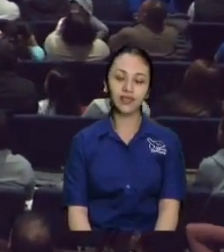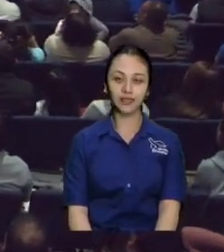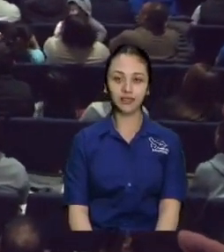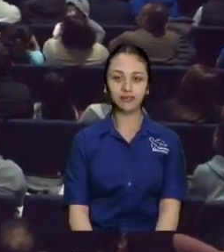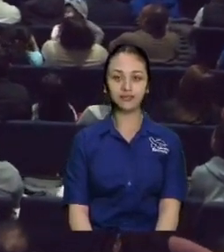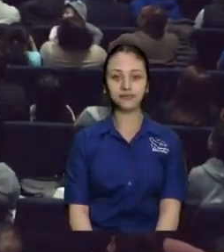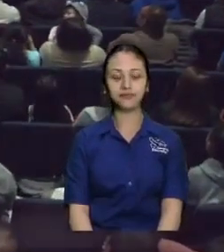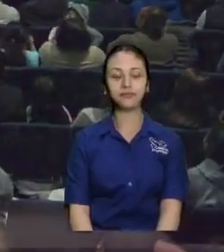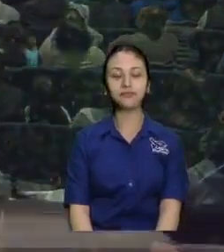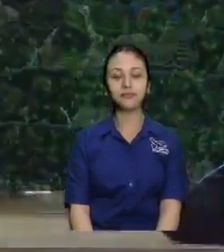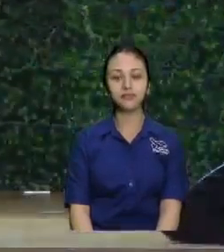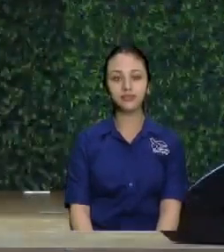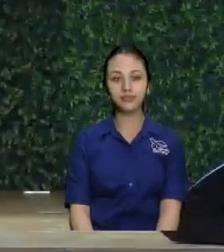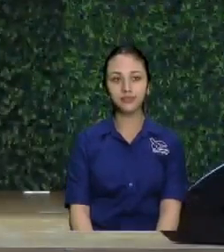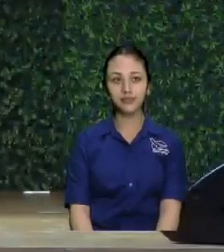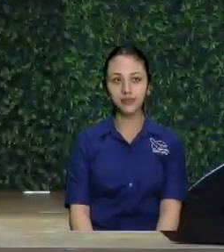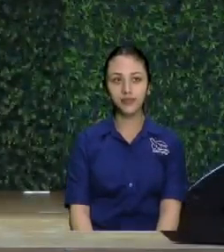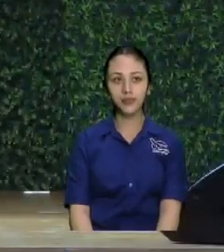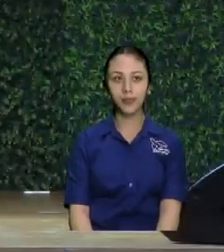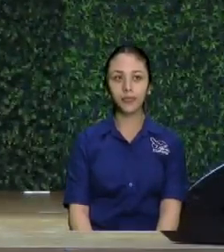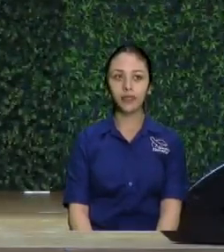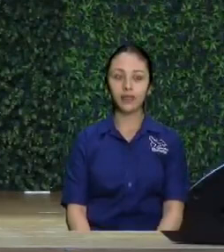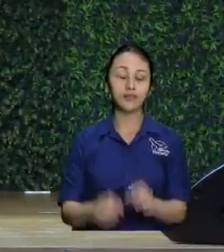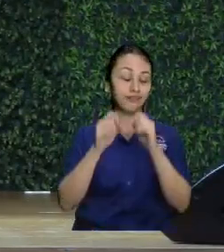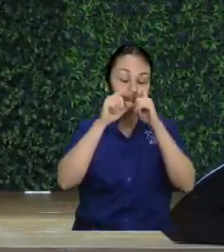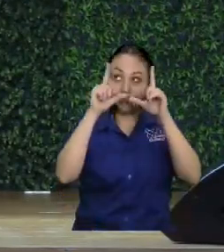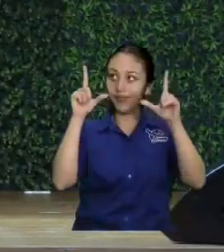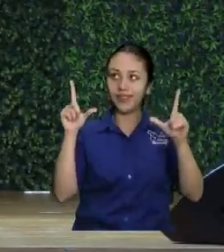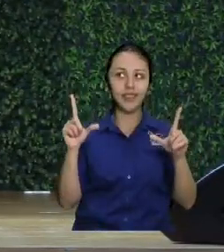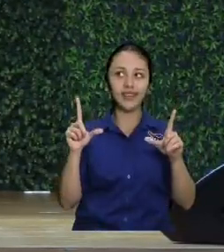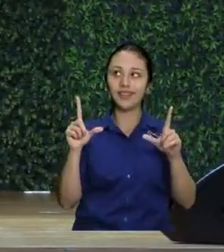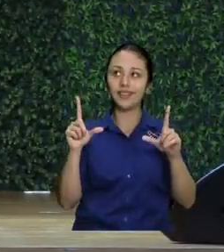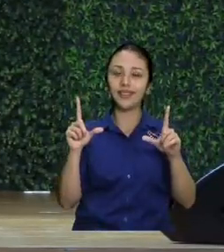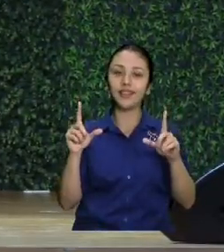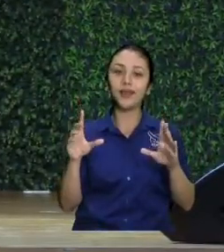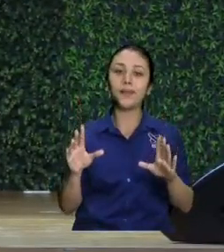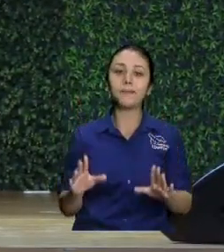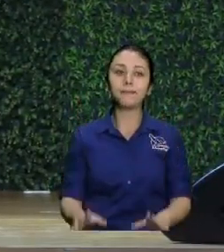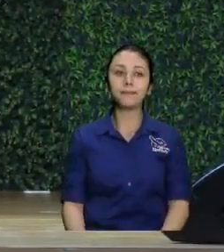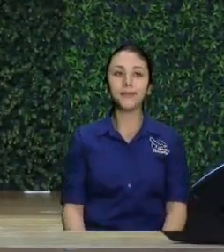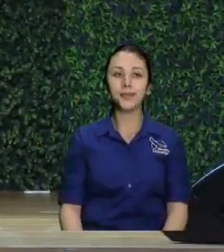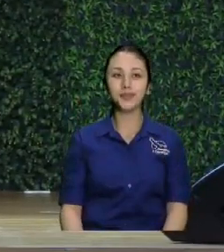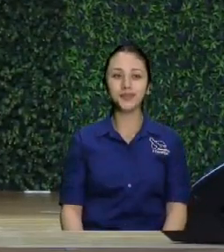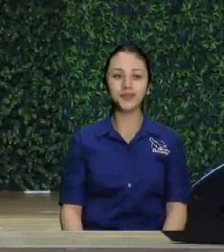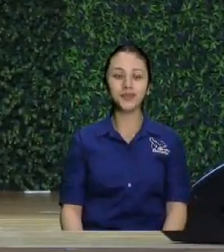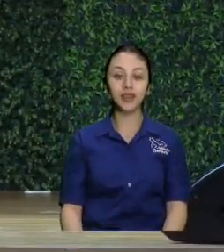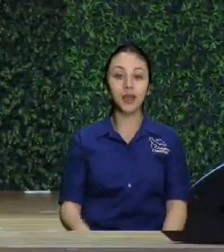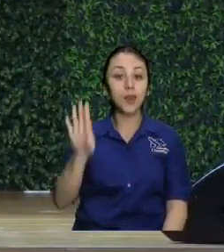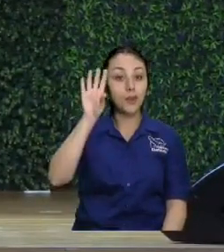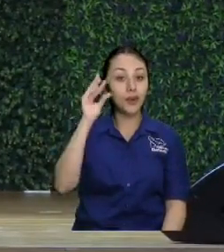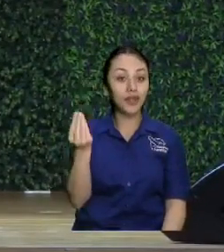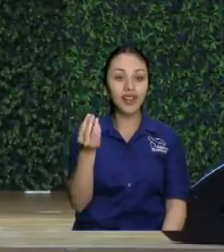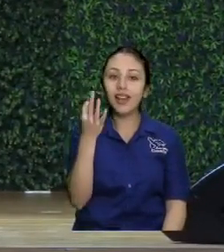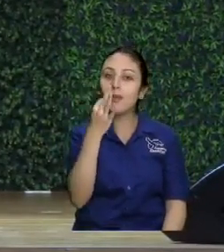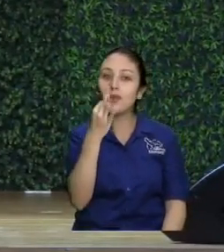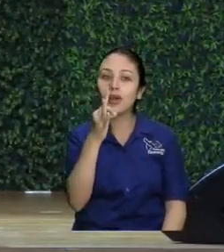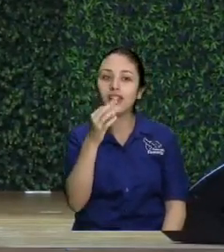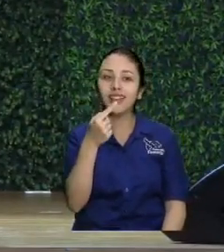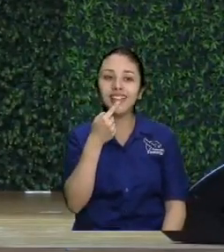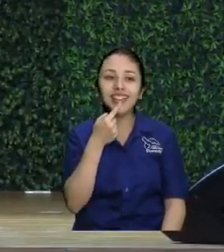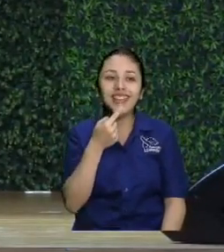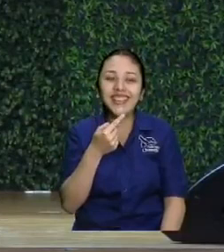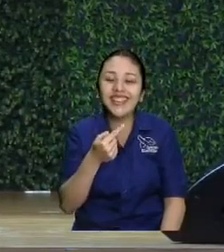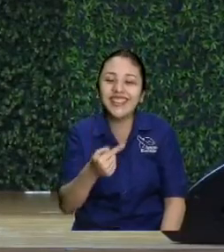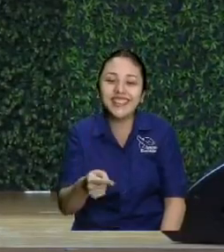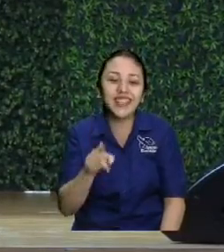Tremendo, ¿va? ¿Eh? Y no hay que ser, porque si ella le dice, ¿cómo hueles de rico? Es que estoy sudando.